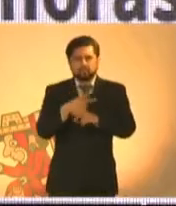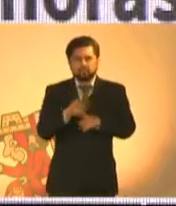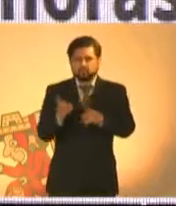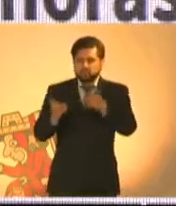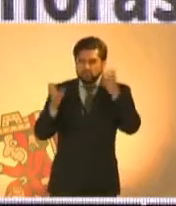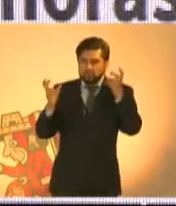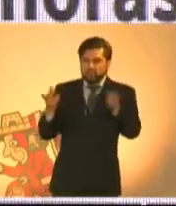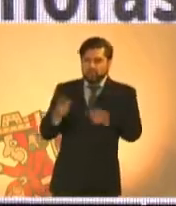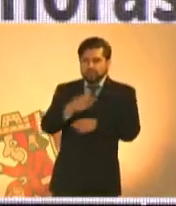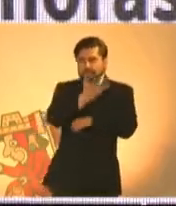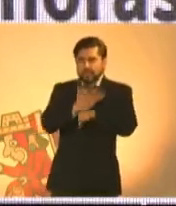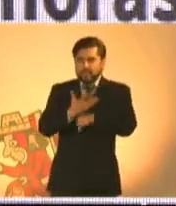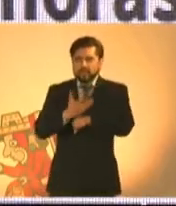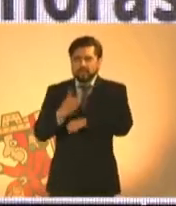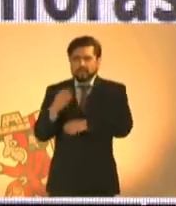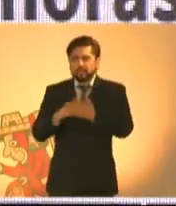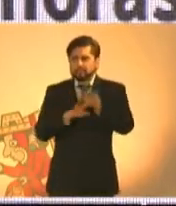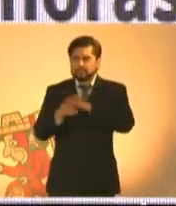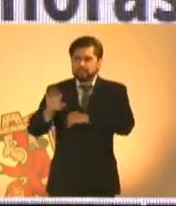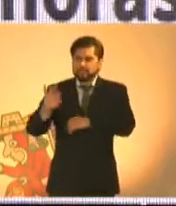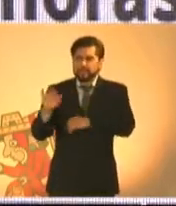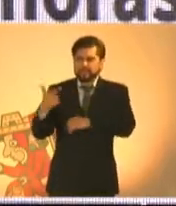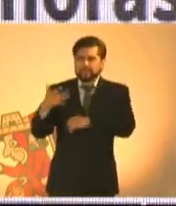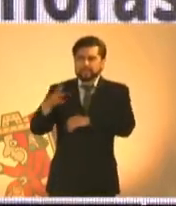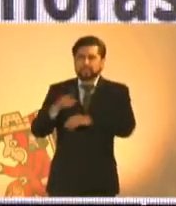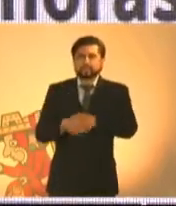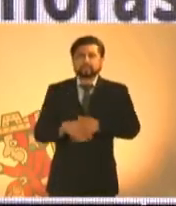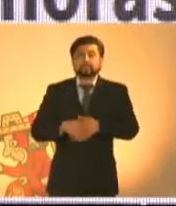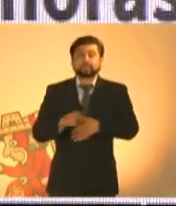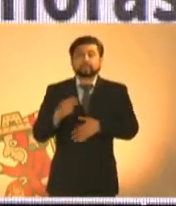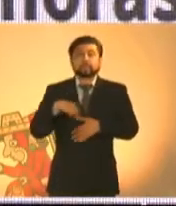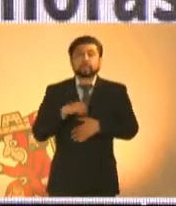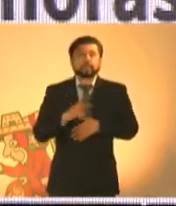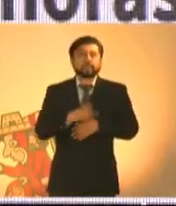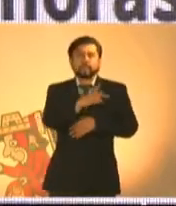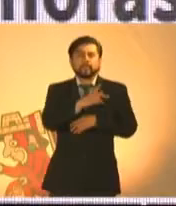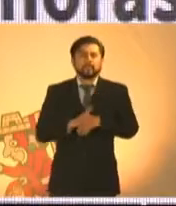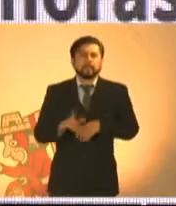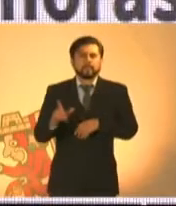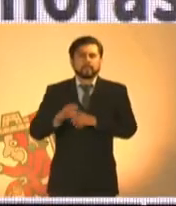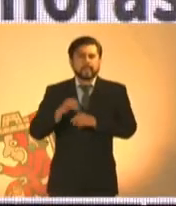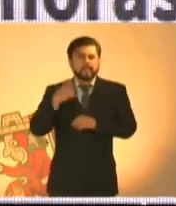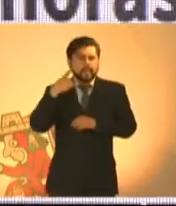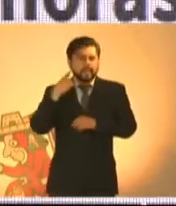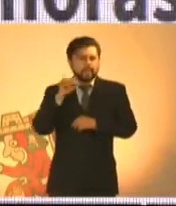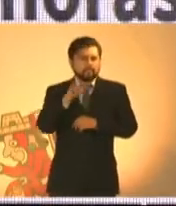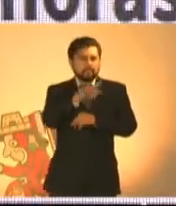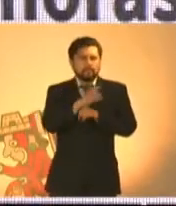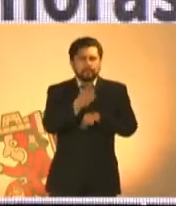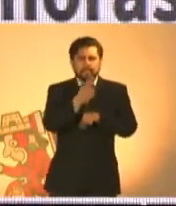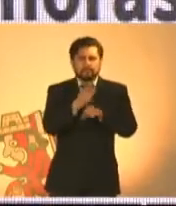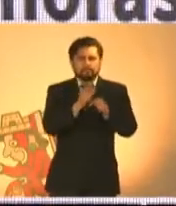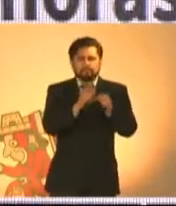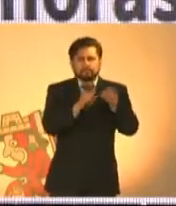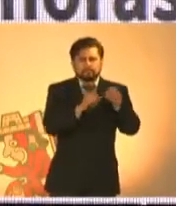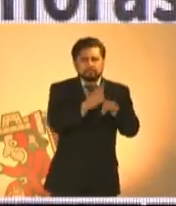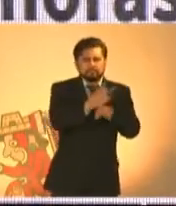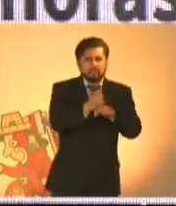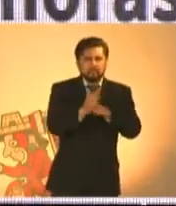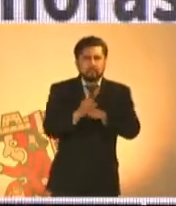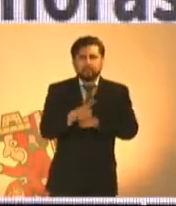gringos en el 47 y nos la traemos y nos california un cacho no nos quedamos con hollywood por ejemplo